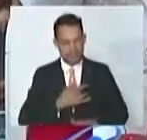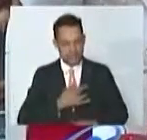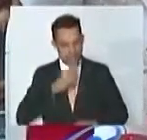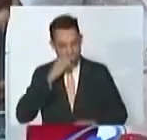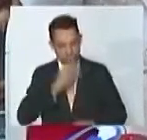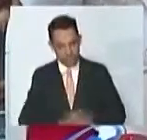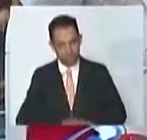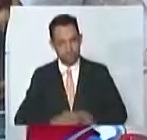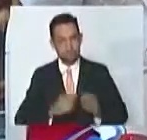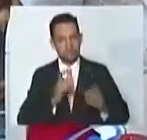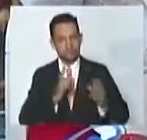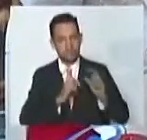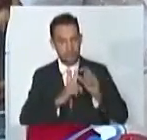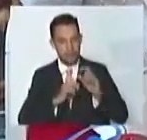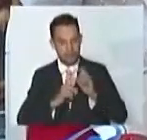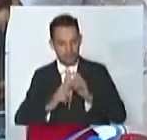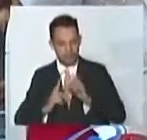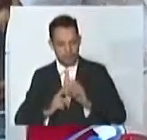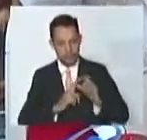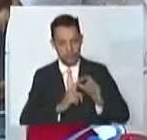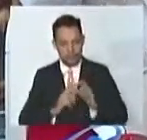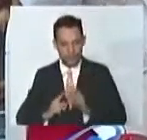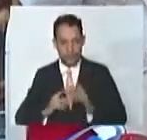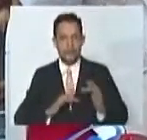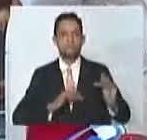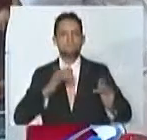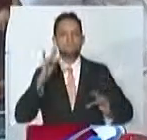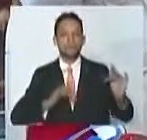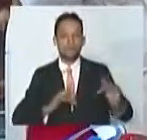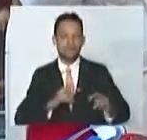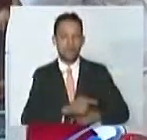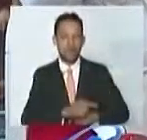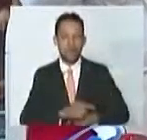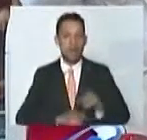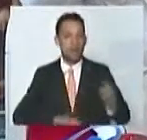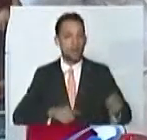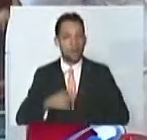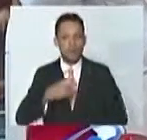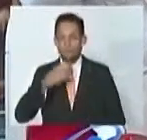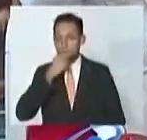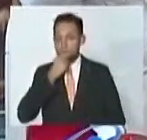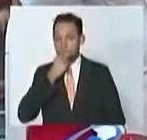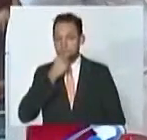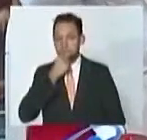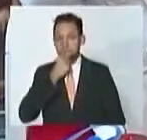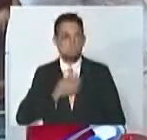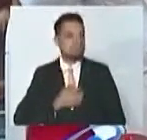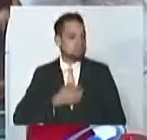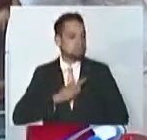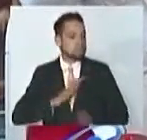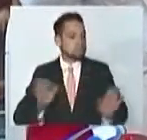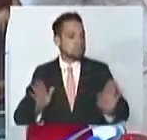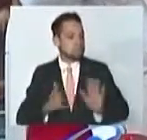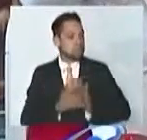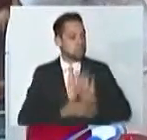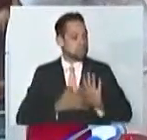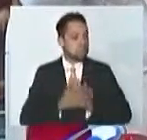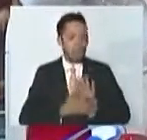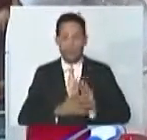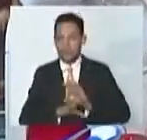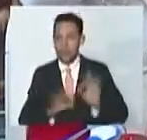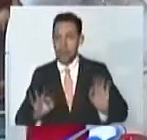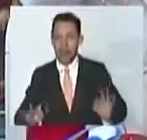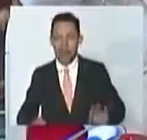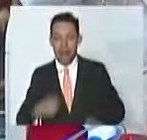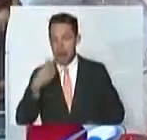ver su lenguaje, te das cuenta que hay una dificultad. Hay otros que no hablan, entonces les cuesta finalmente iniciar